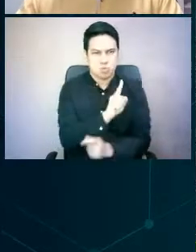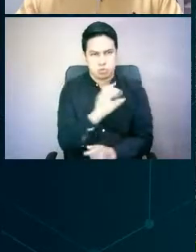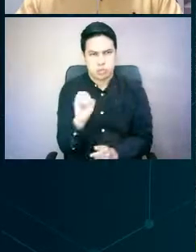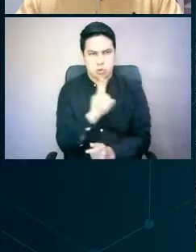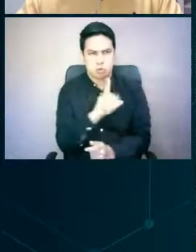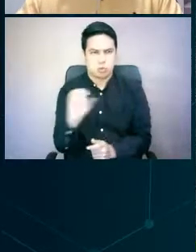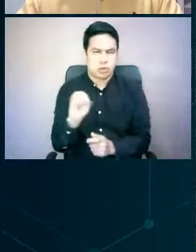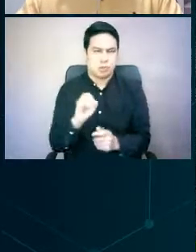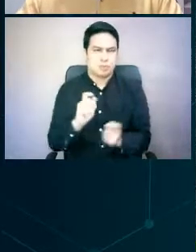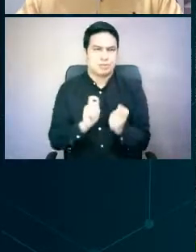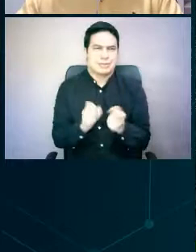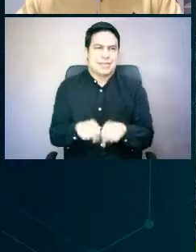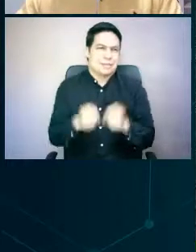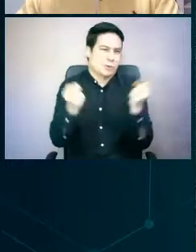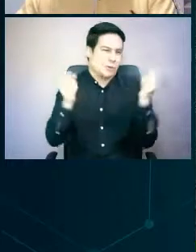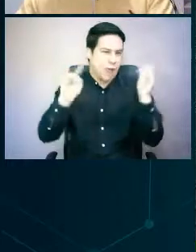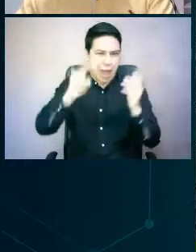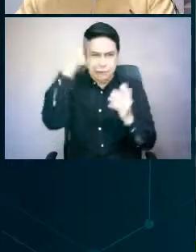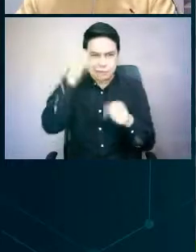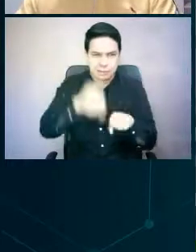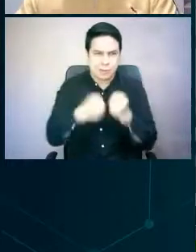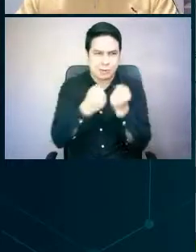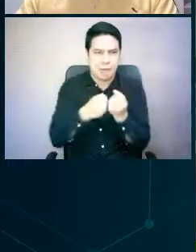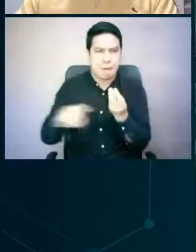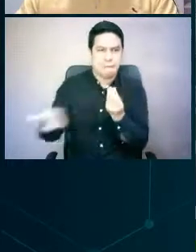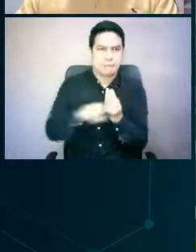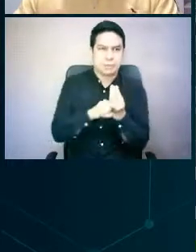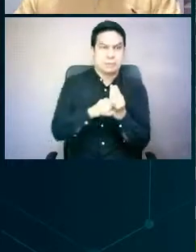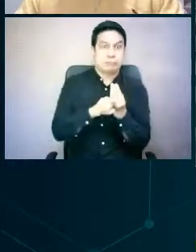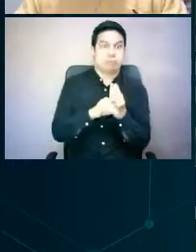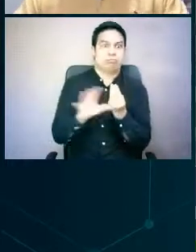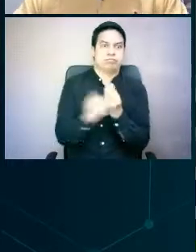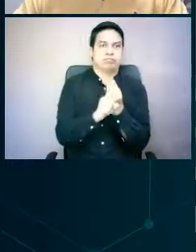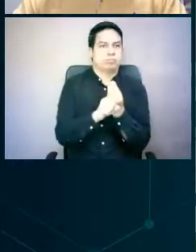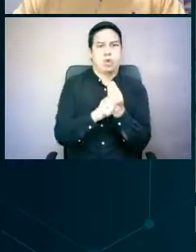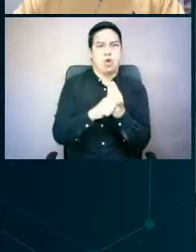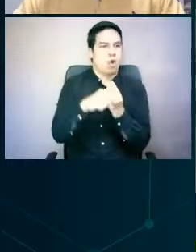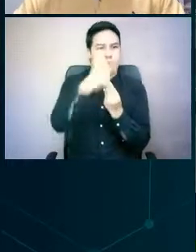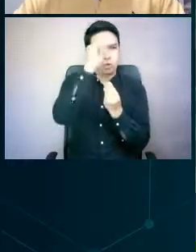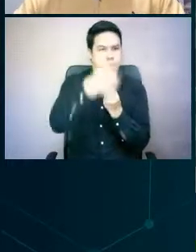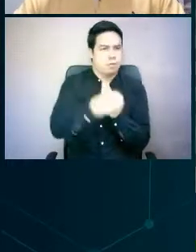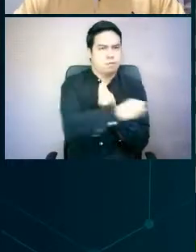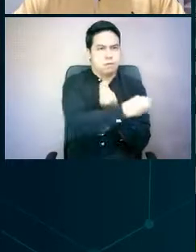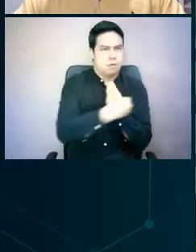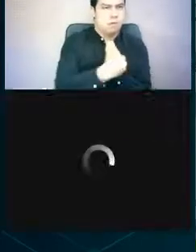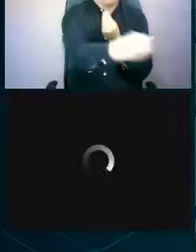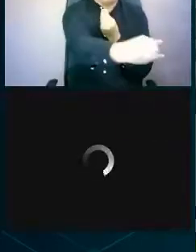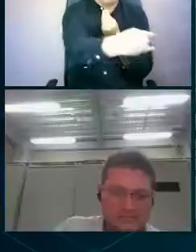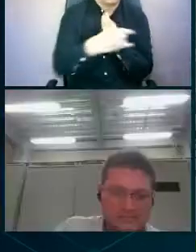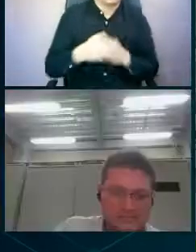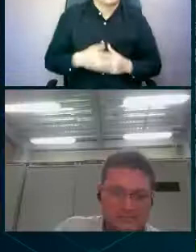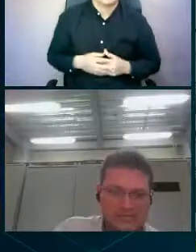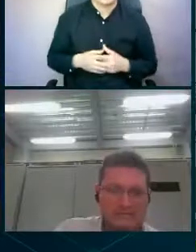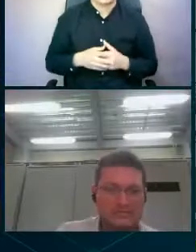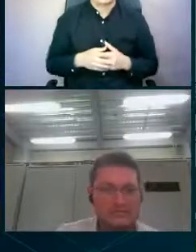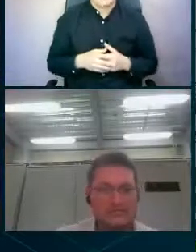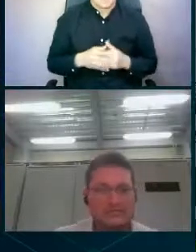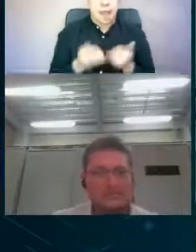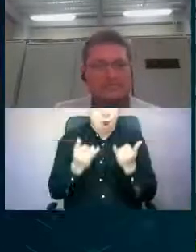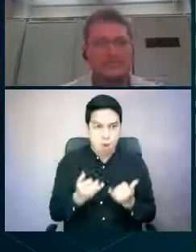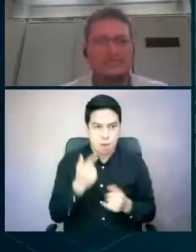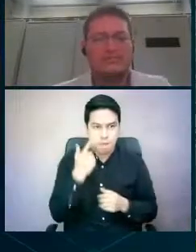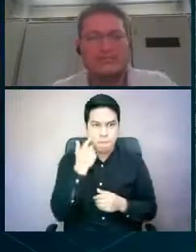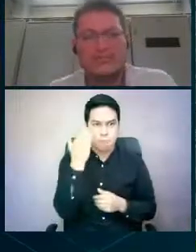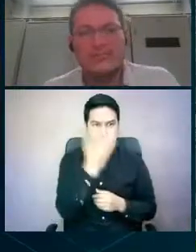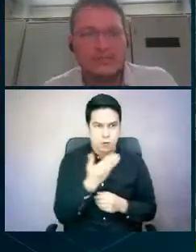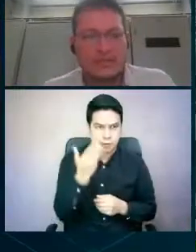óptica, etc. Ahora le voy a dar paso a mi compañero John Esteban para que les cuente entonces,